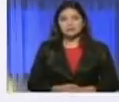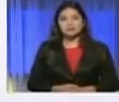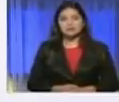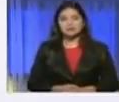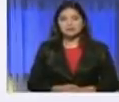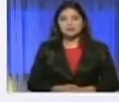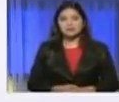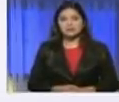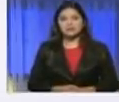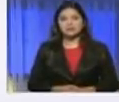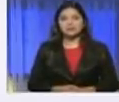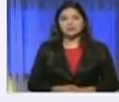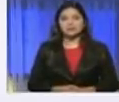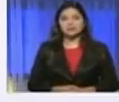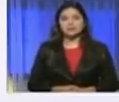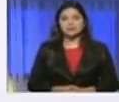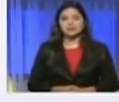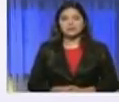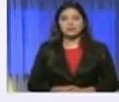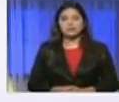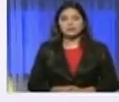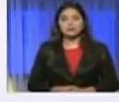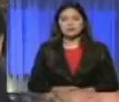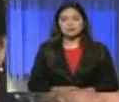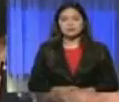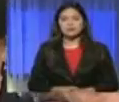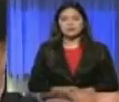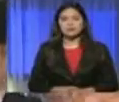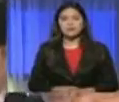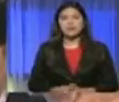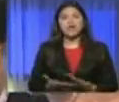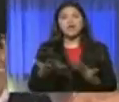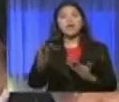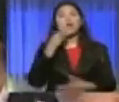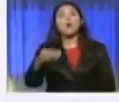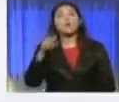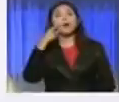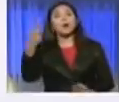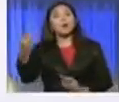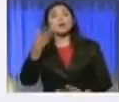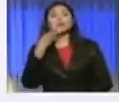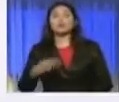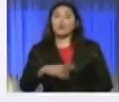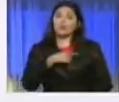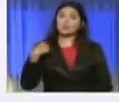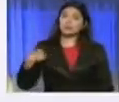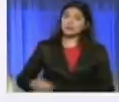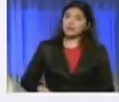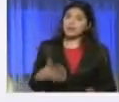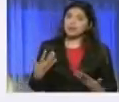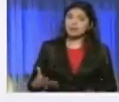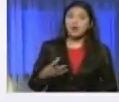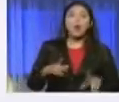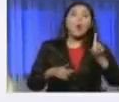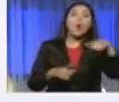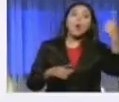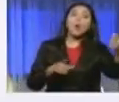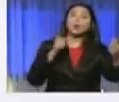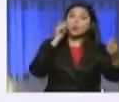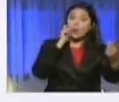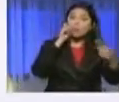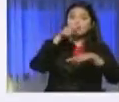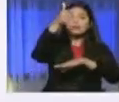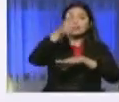Yang Jin, investigador asistente también, compañero joven, la juventud china. Compañero Yuan Dong San,